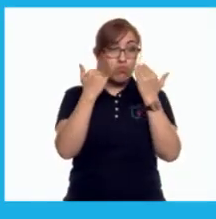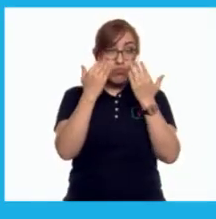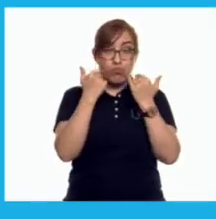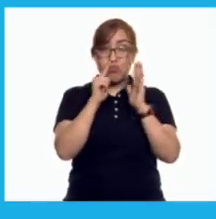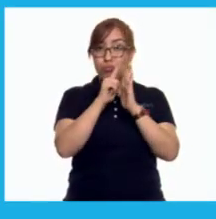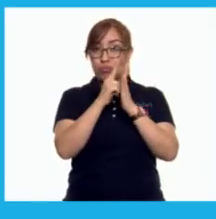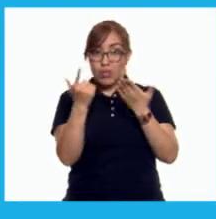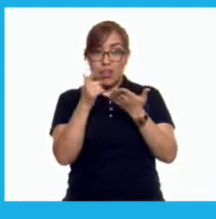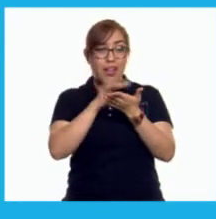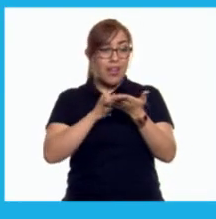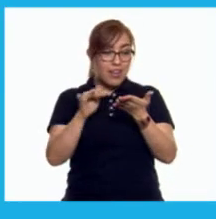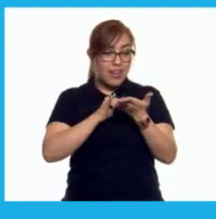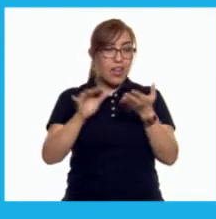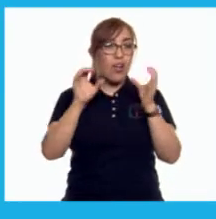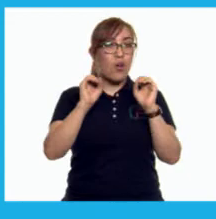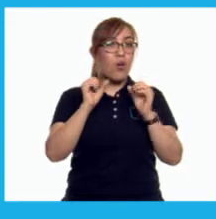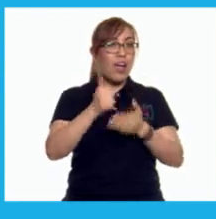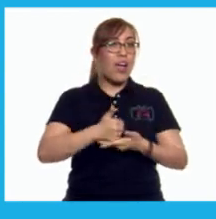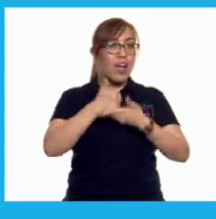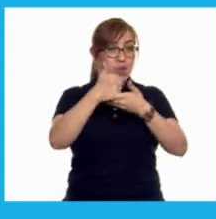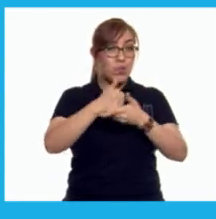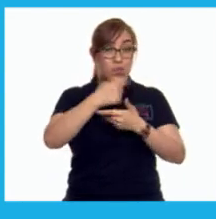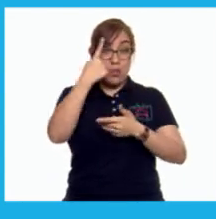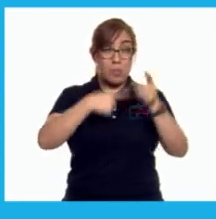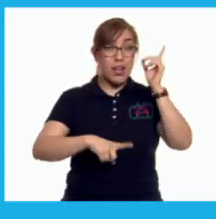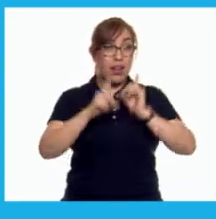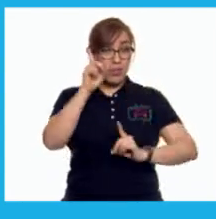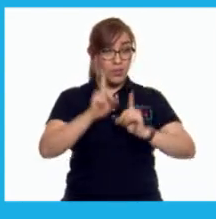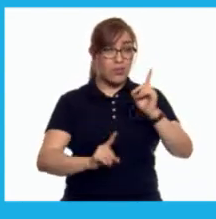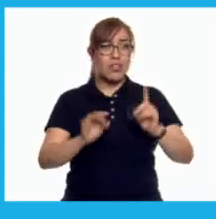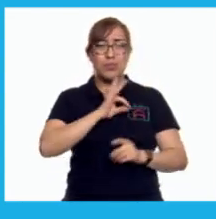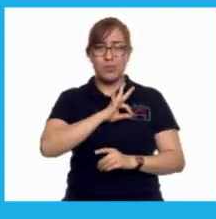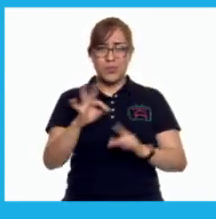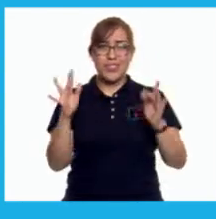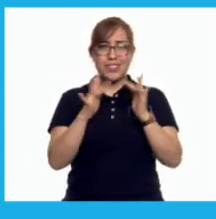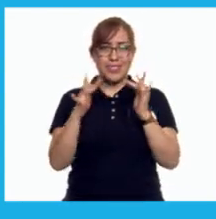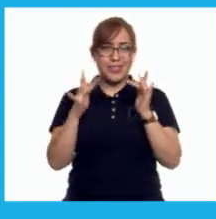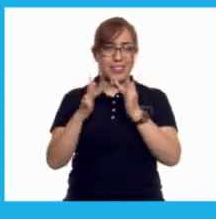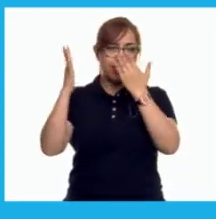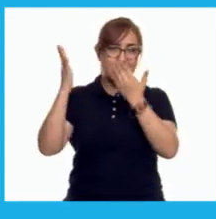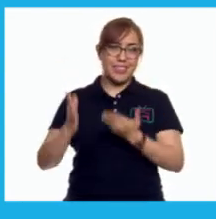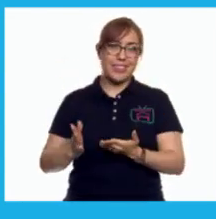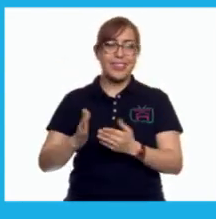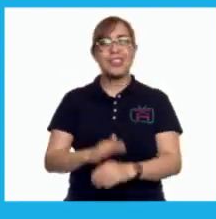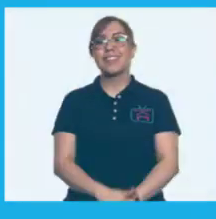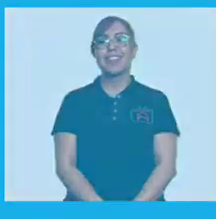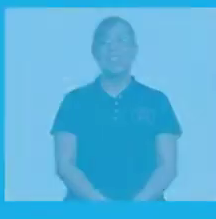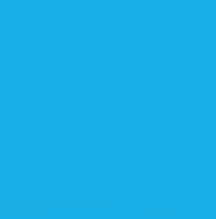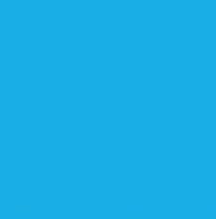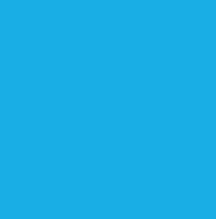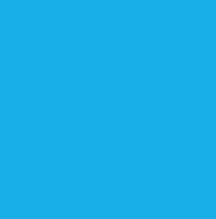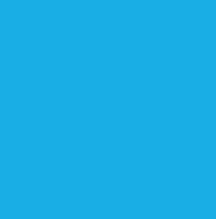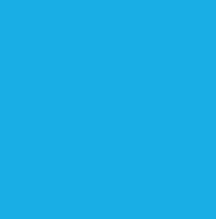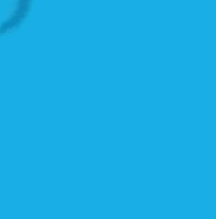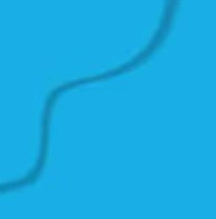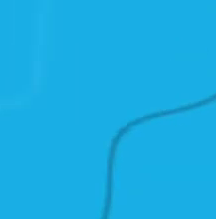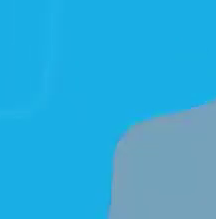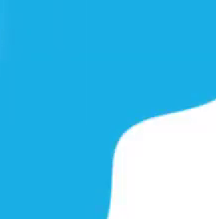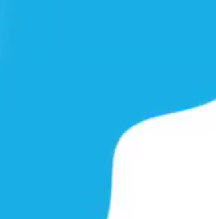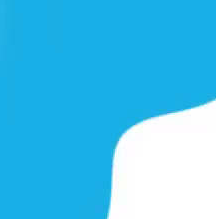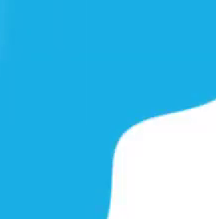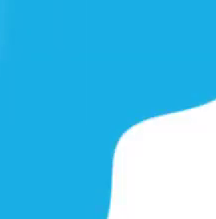Si no tienes tus libros de texto o necesitas ayuda para resolver tus dudas, contáctanos.